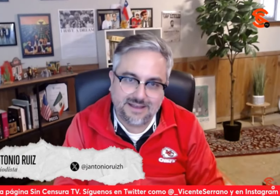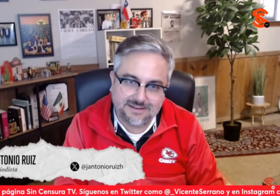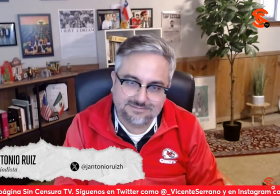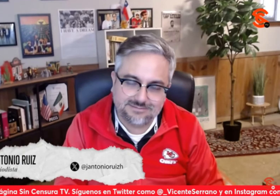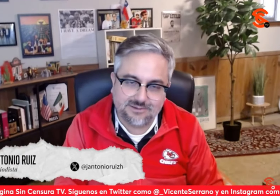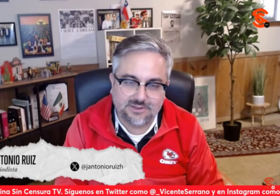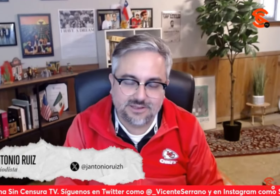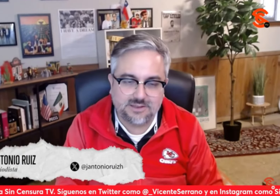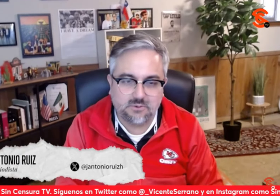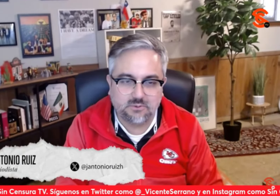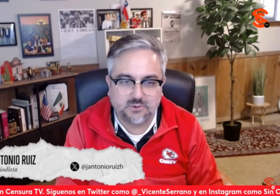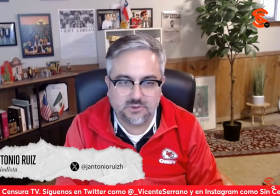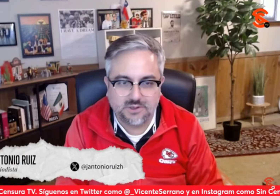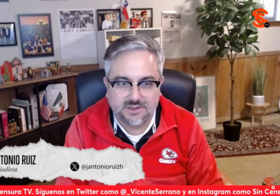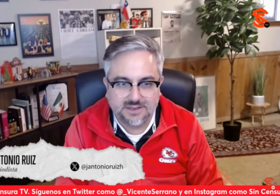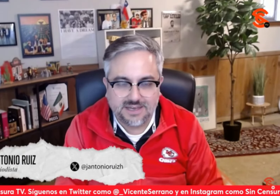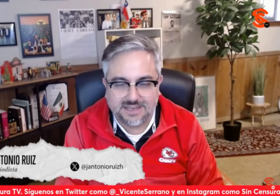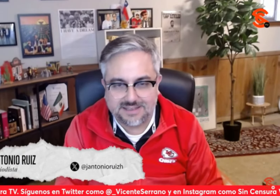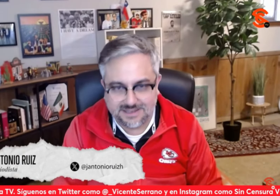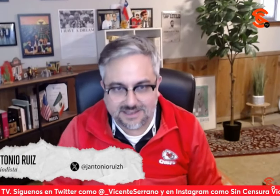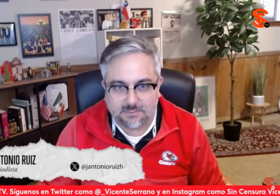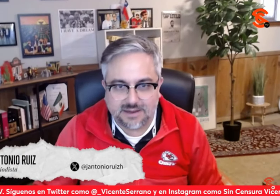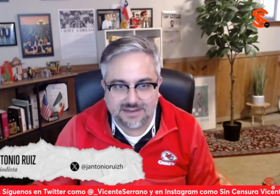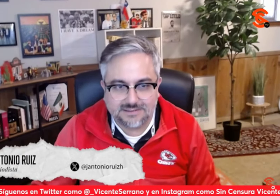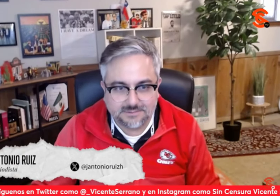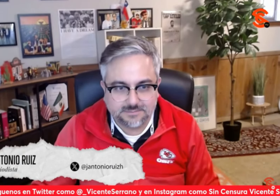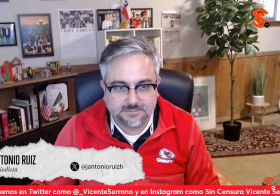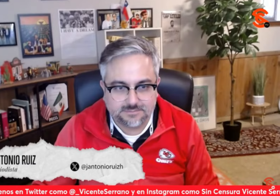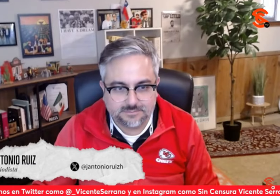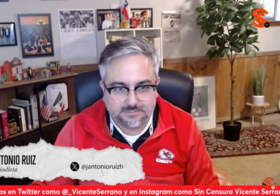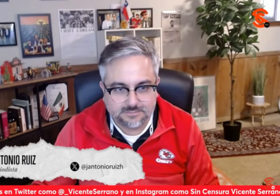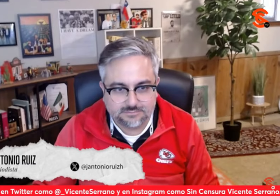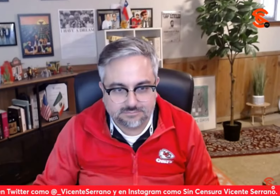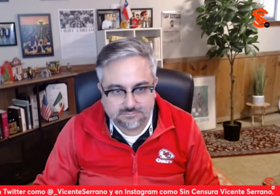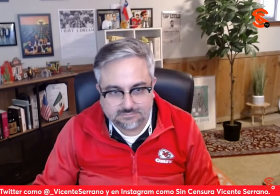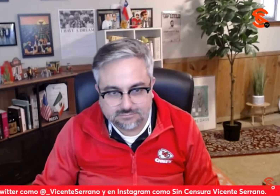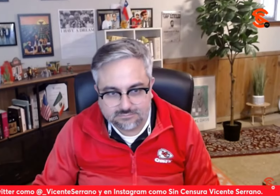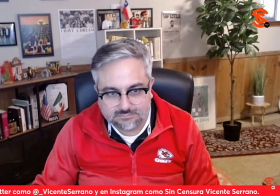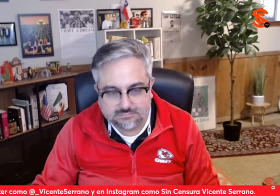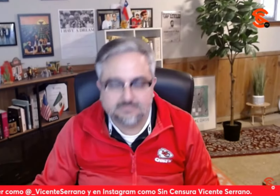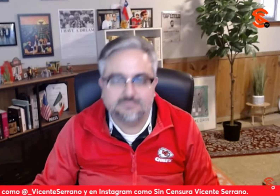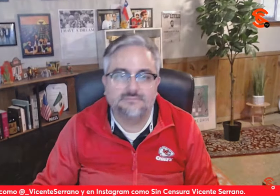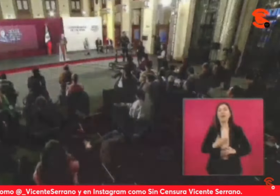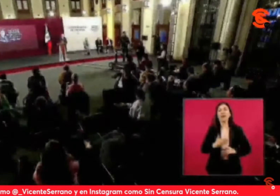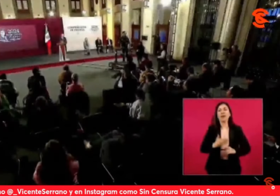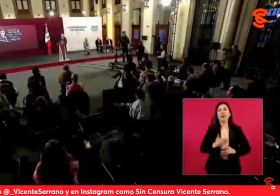dicho, lo sentimos mucho, aquí tienen que pagar.